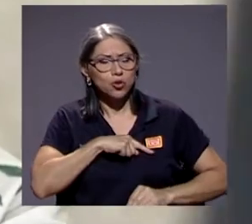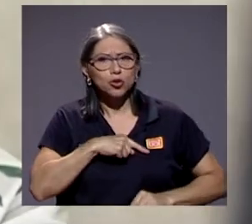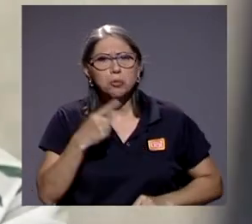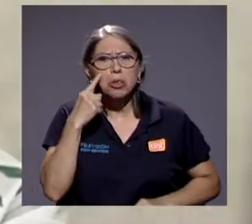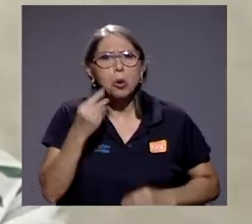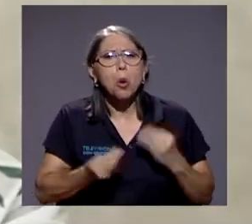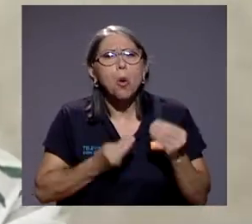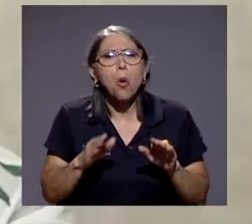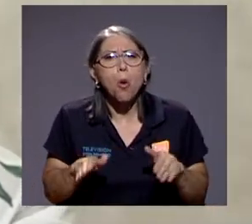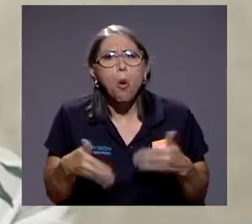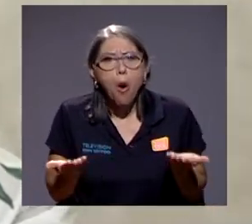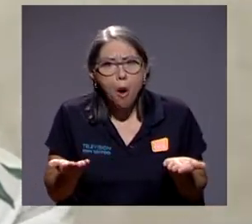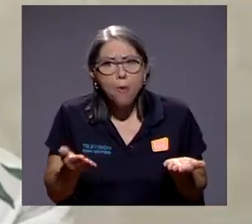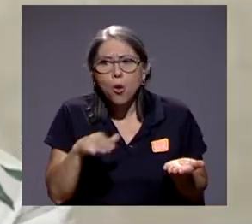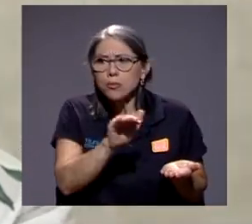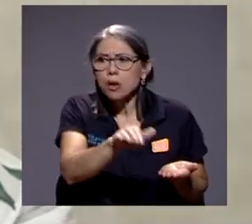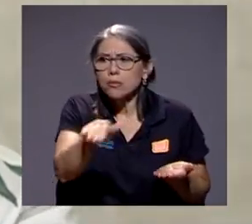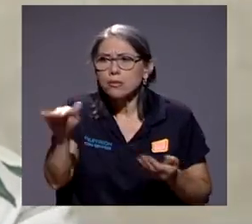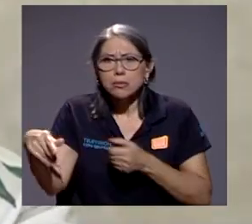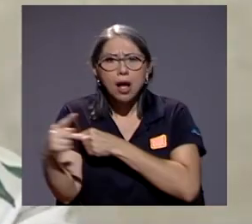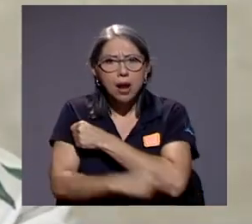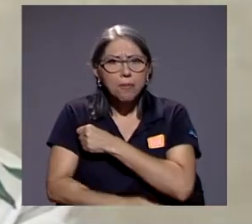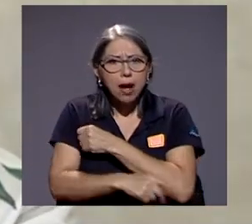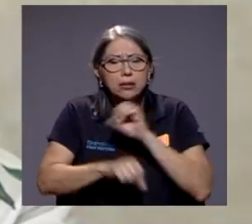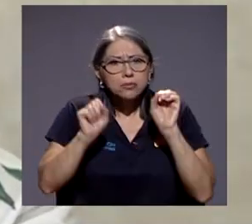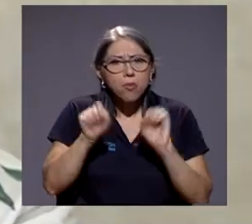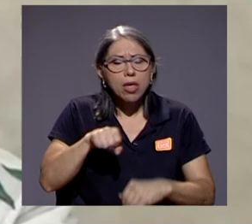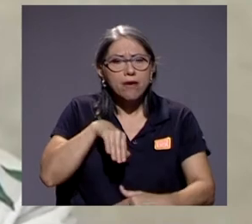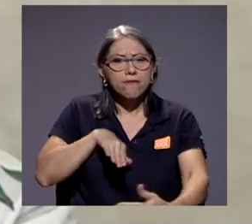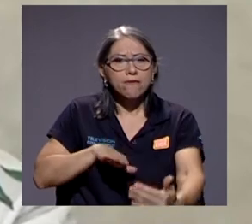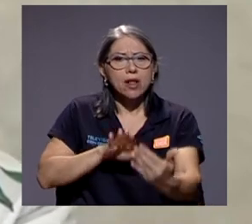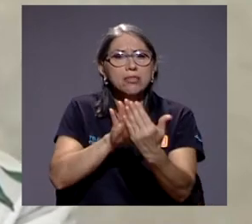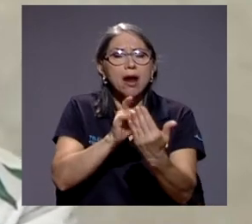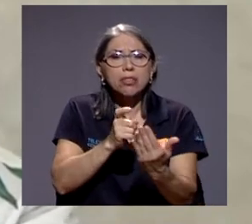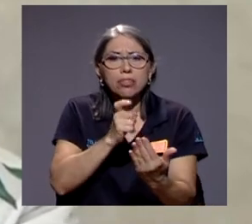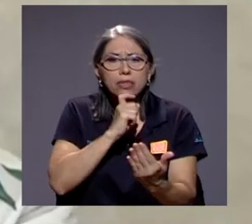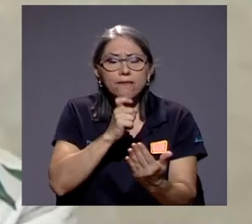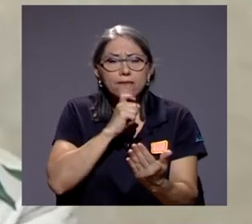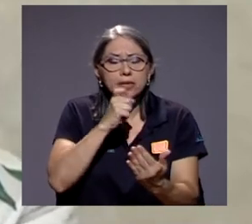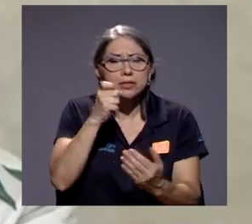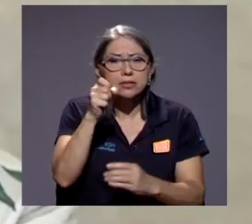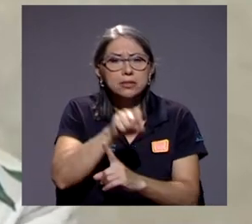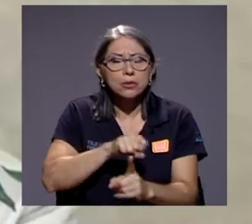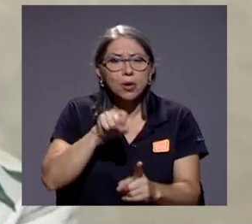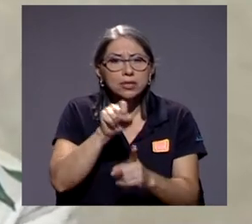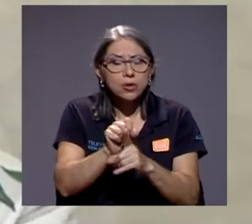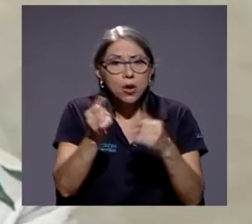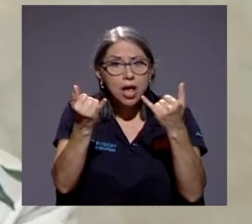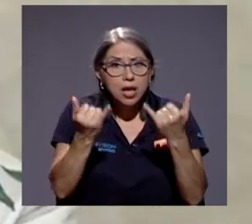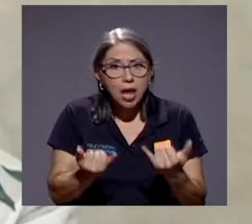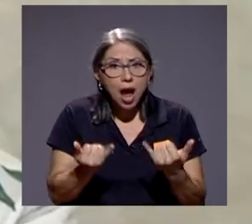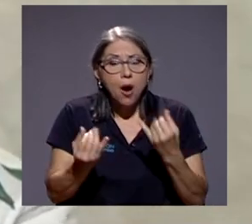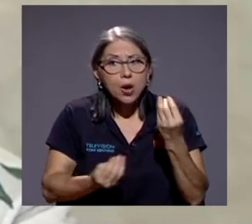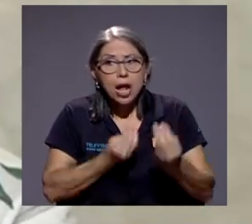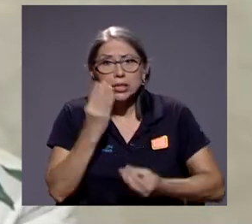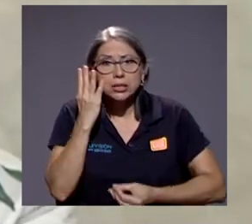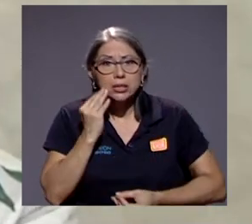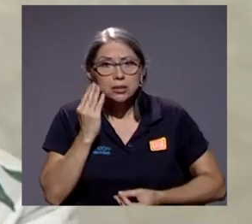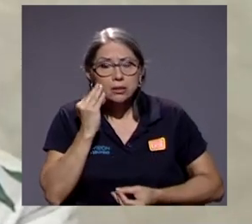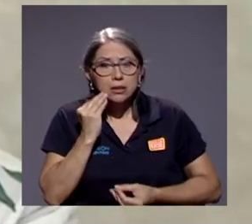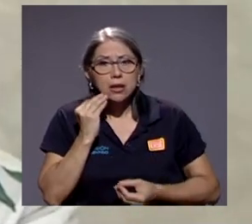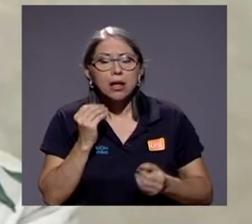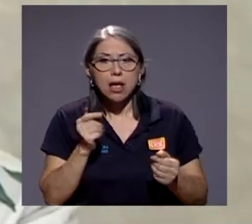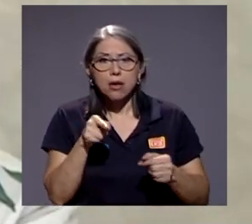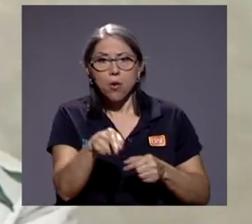mecanismos para que el país pueda enfrentar una esta dura situación que está atravesando y que con ello